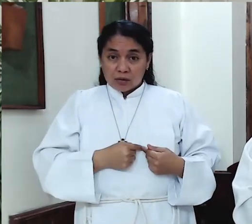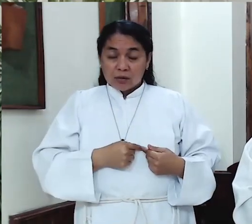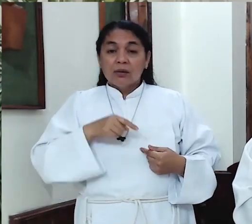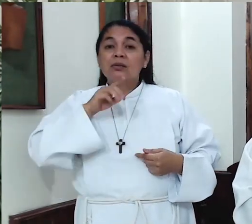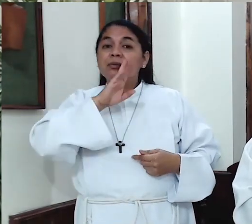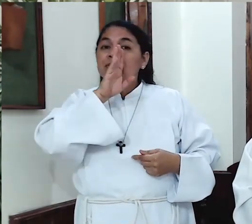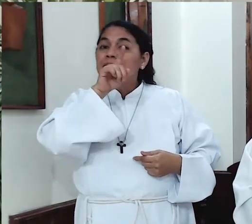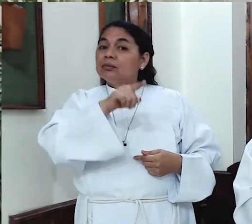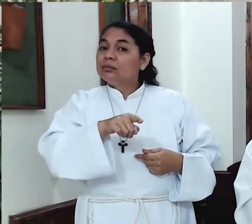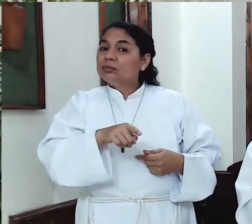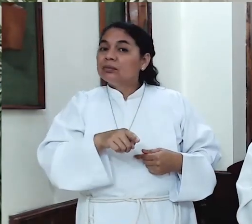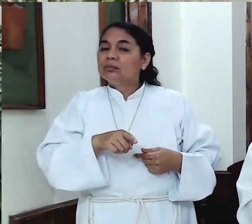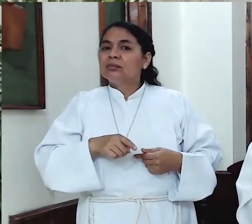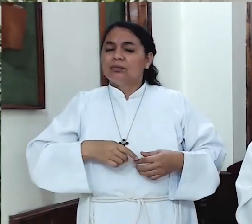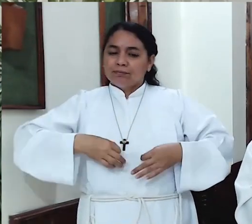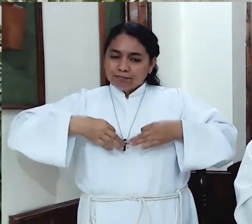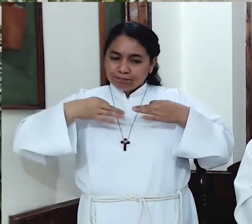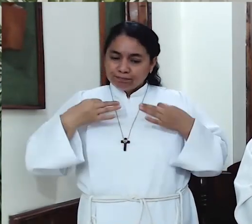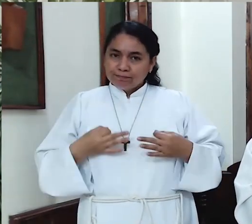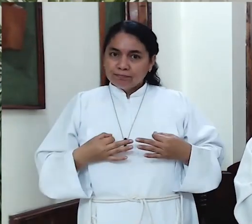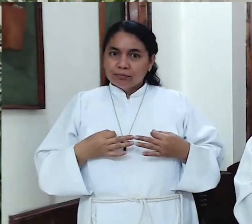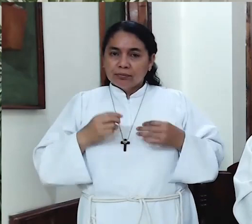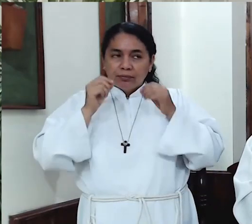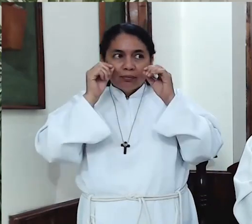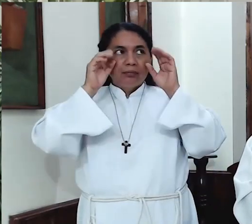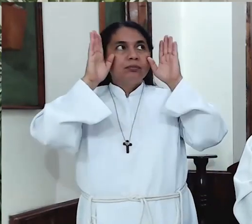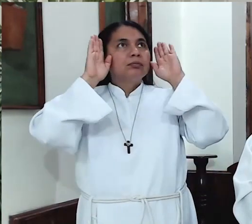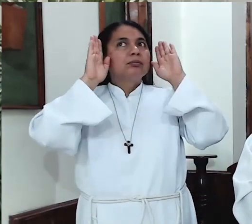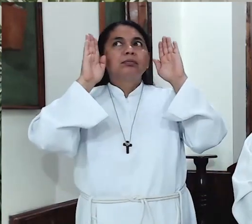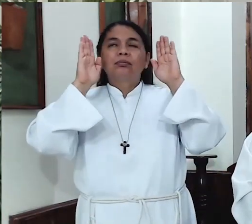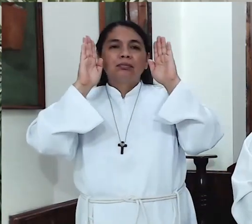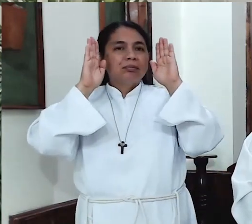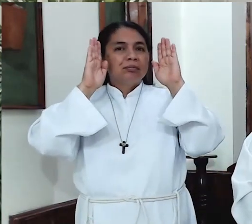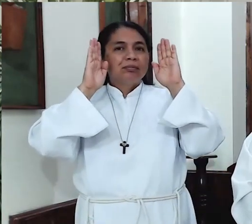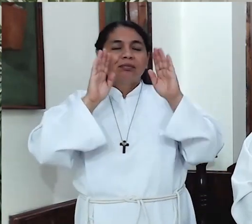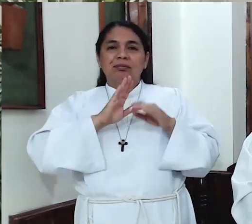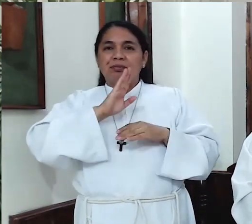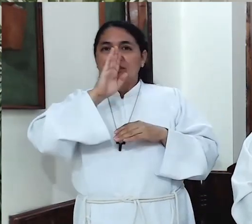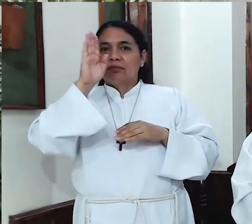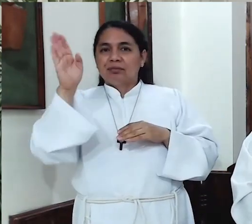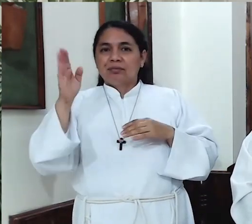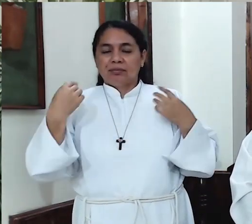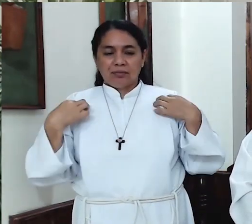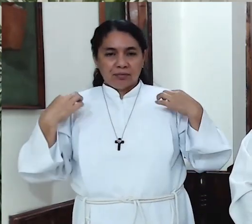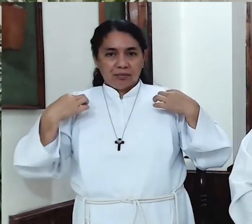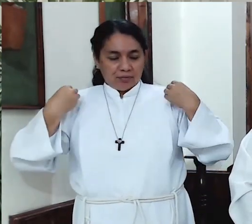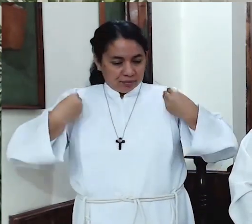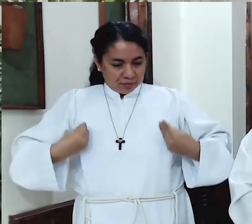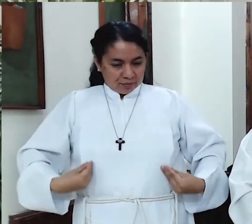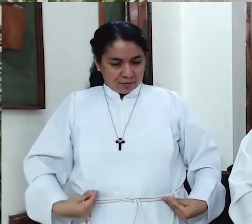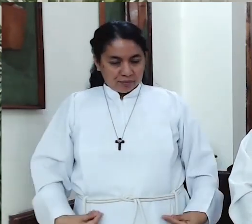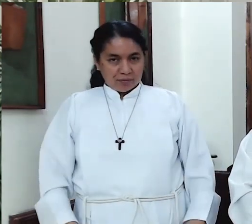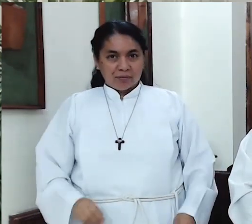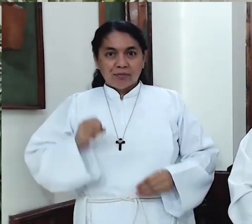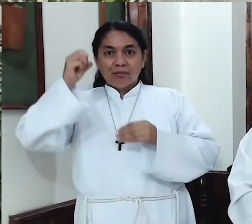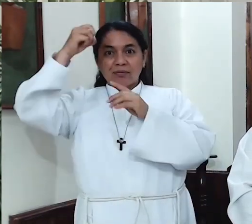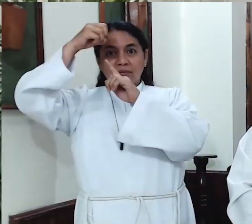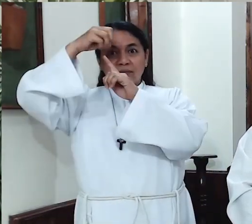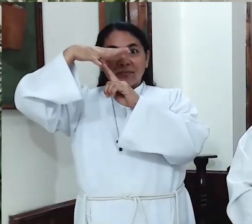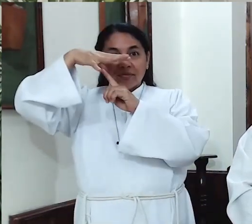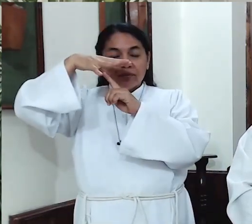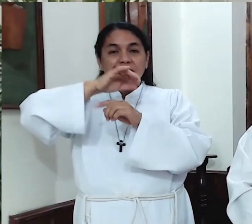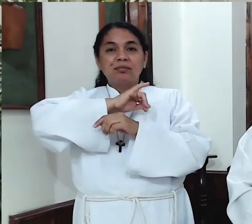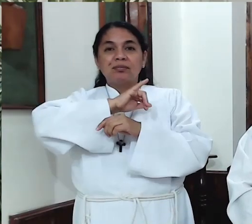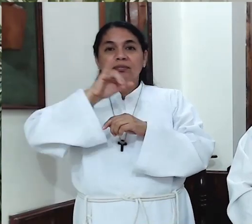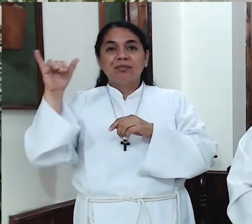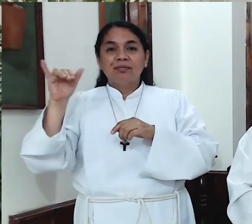Estén listos, con la túnica puesta y las lámparas encendidas. Sean semejantes